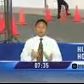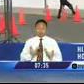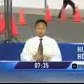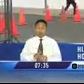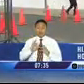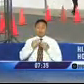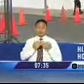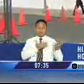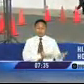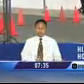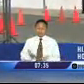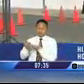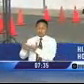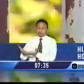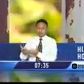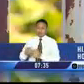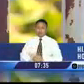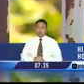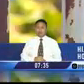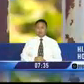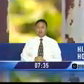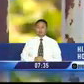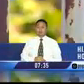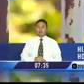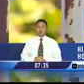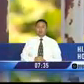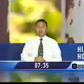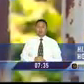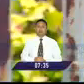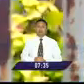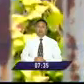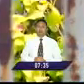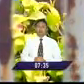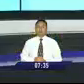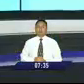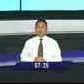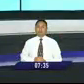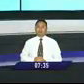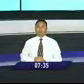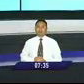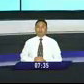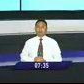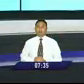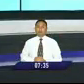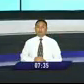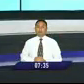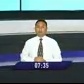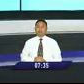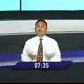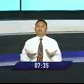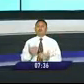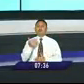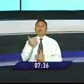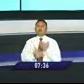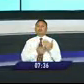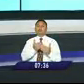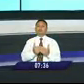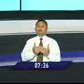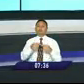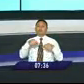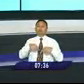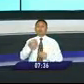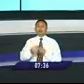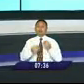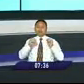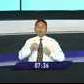fue entregado a su familia, informó Maite Morán. Y conozca el proceso que se deberá